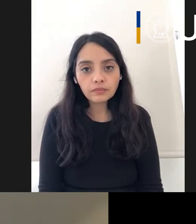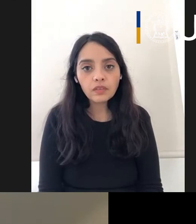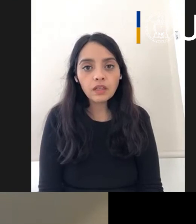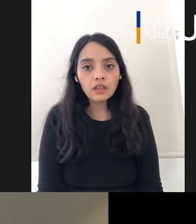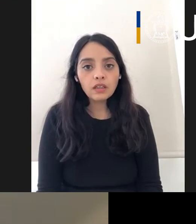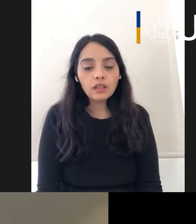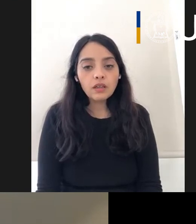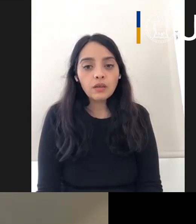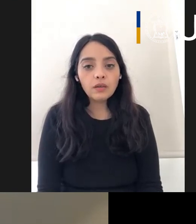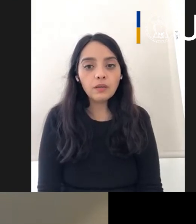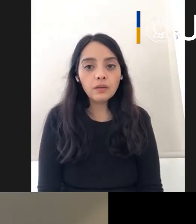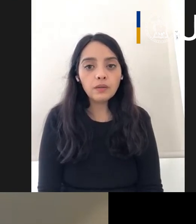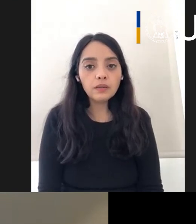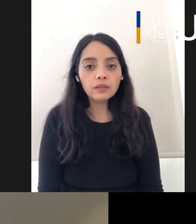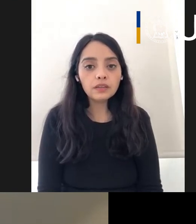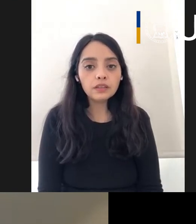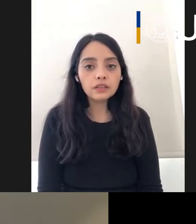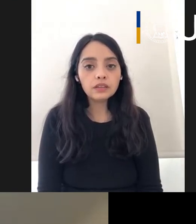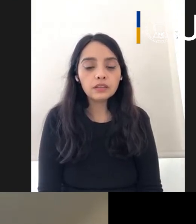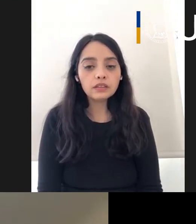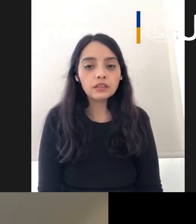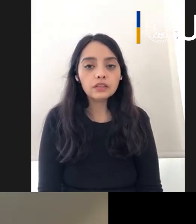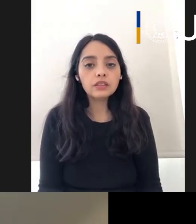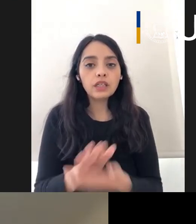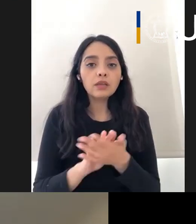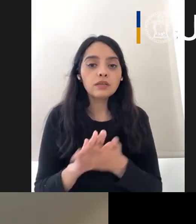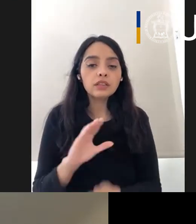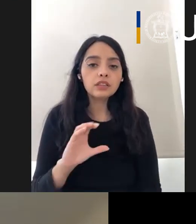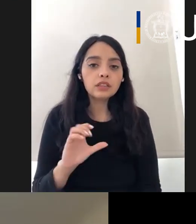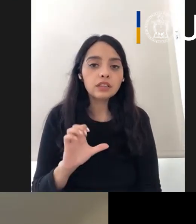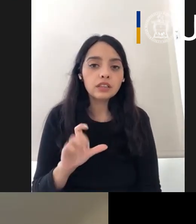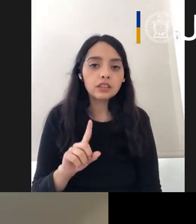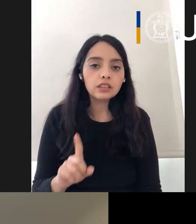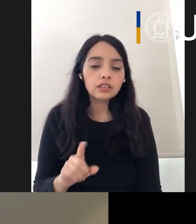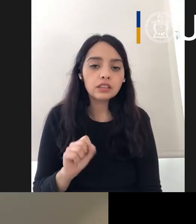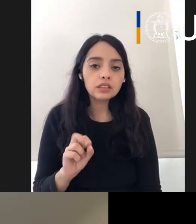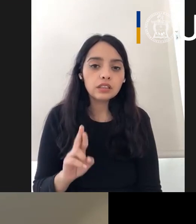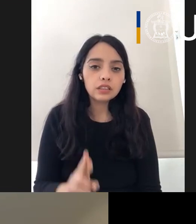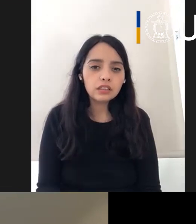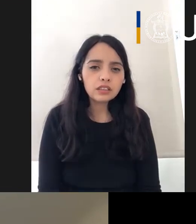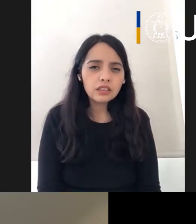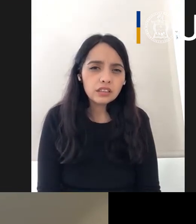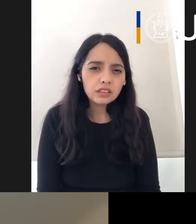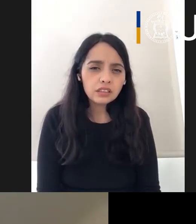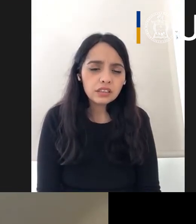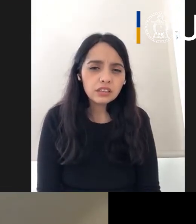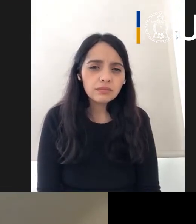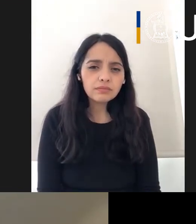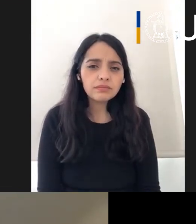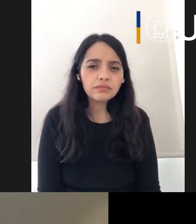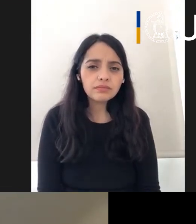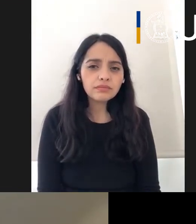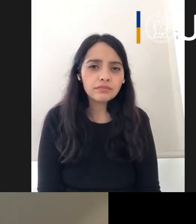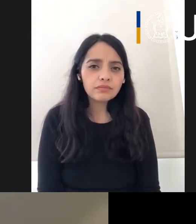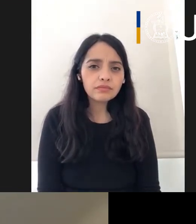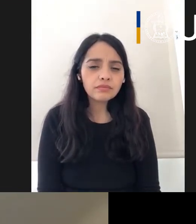aquí, César, perdona, pone como límite 2 sobre 60, ¿sí? Eso significa que